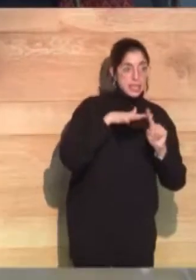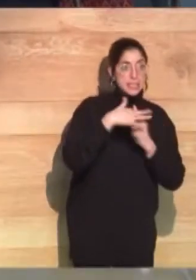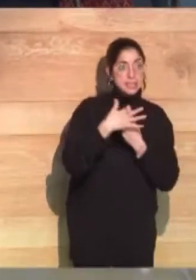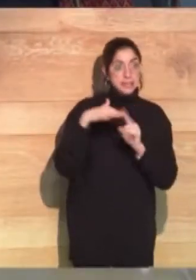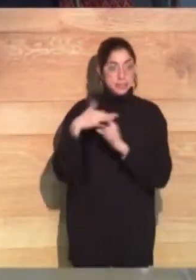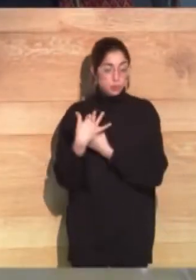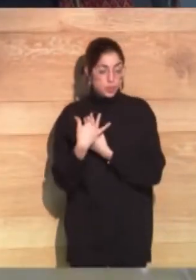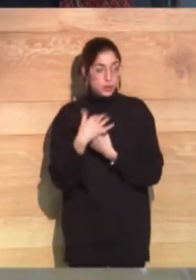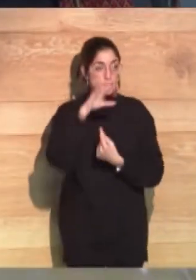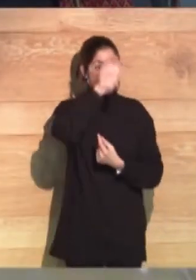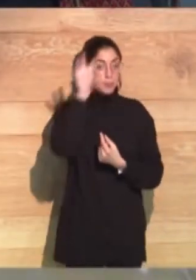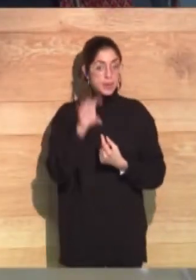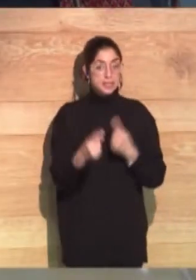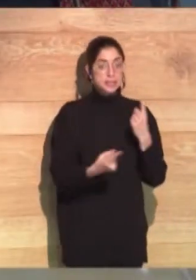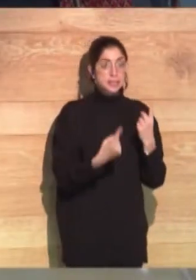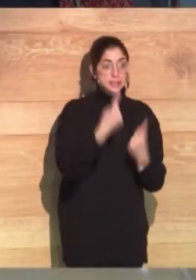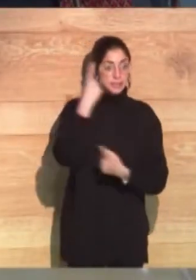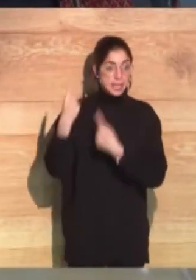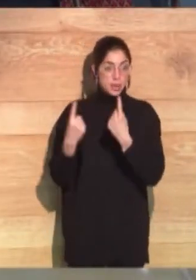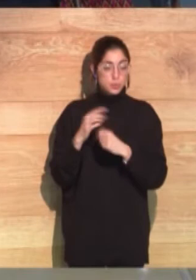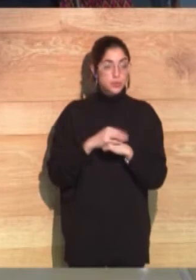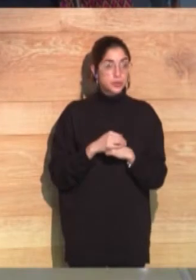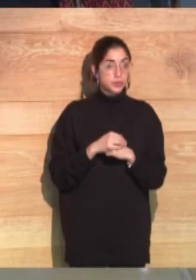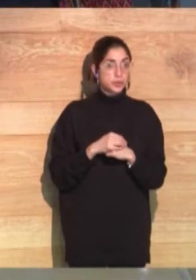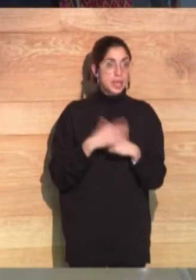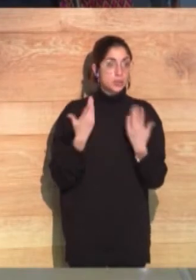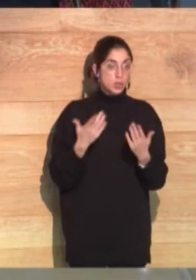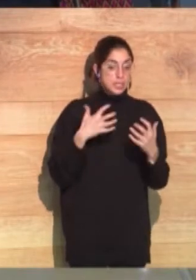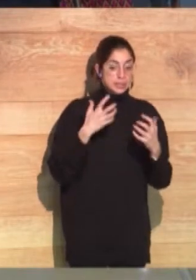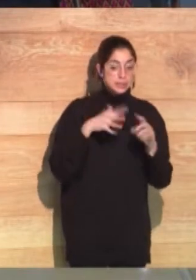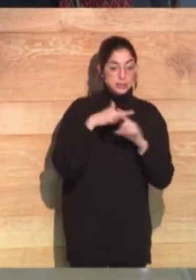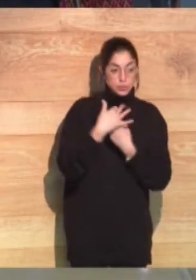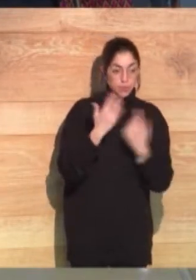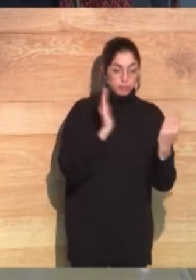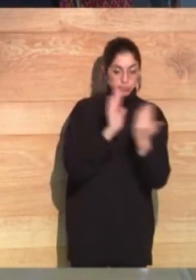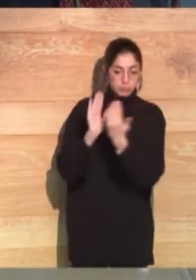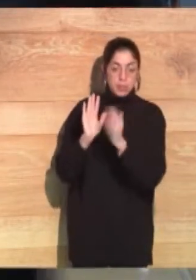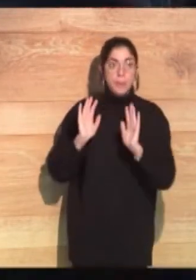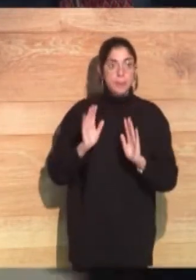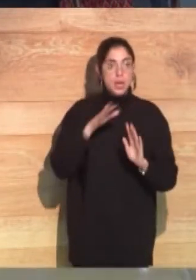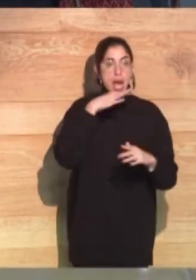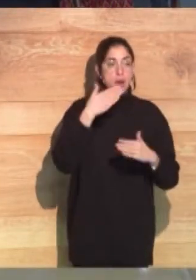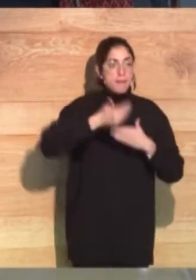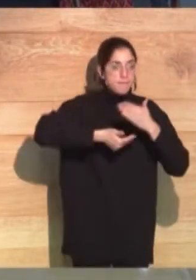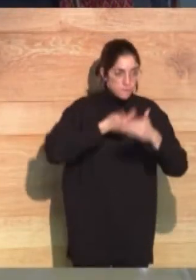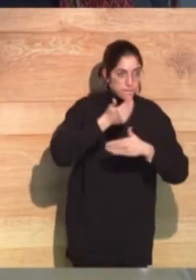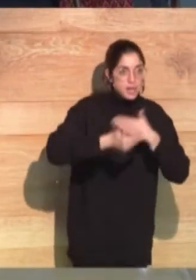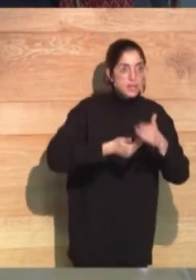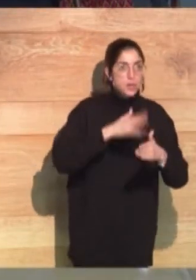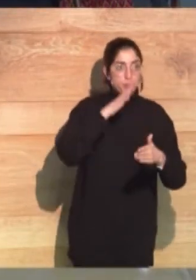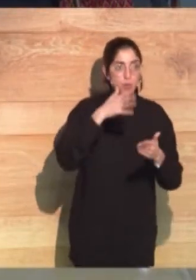distintos países que están afrontando esta situación. Sin embargo, ha habido avances. Ahora mismo tenemos centros